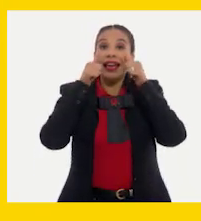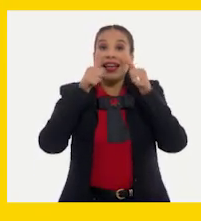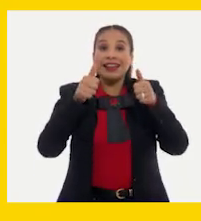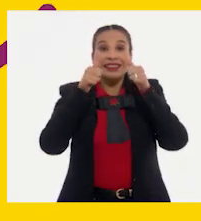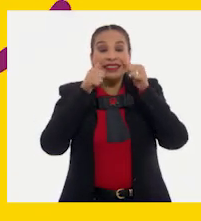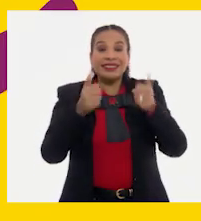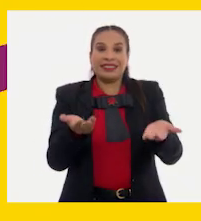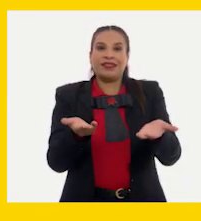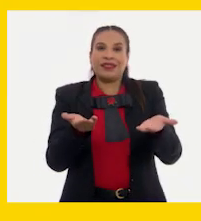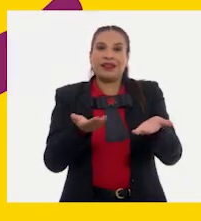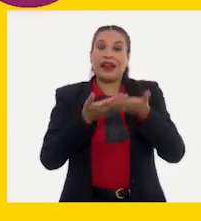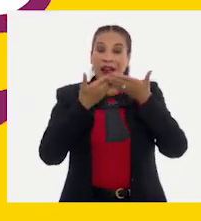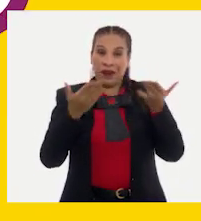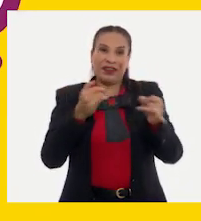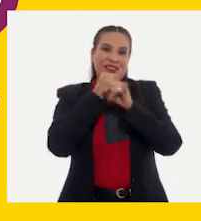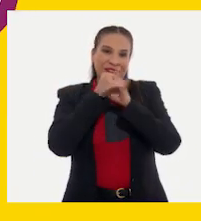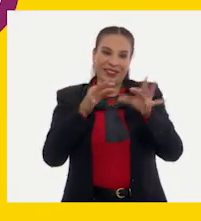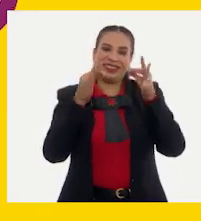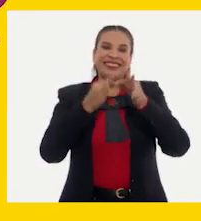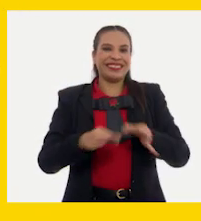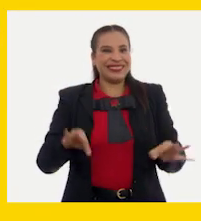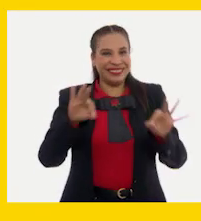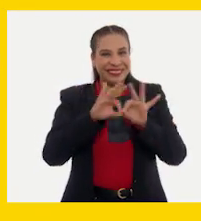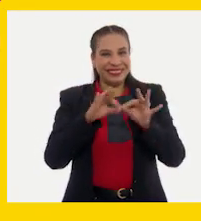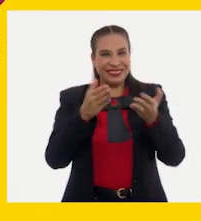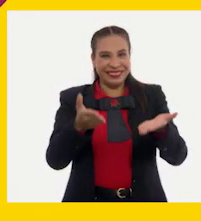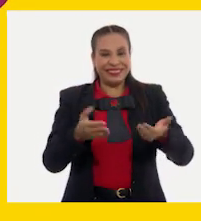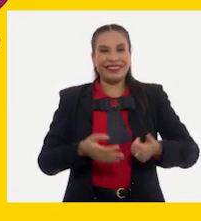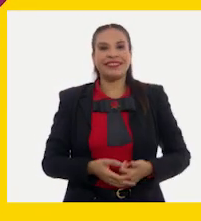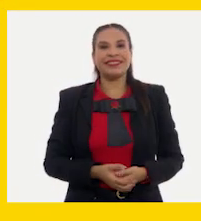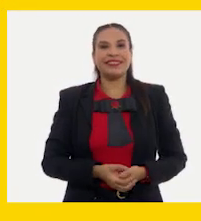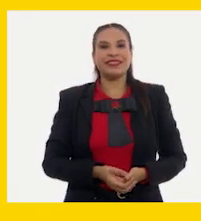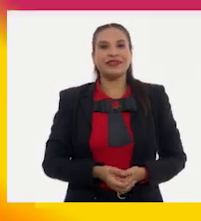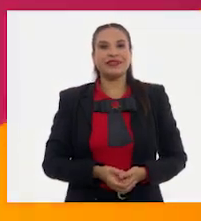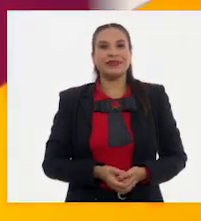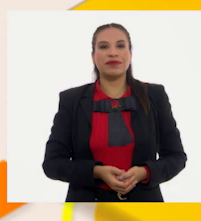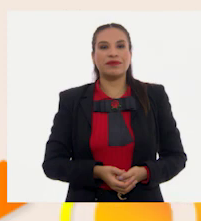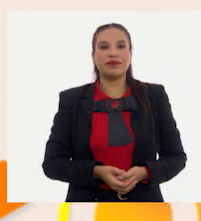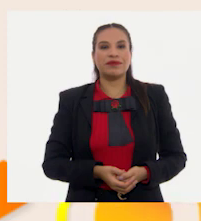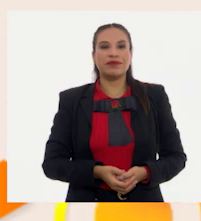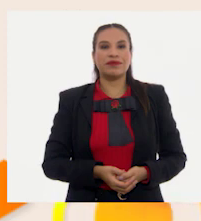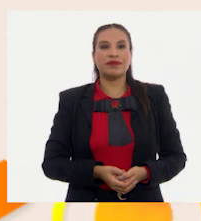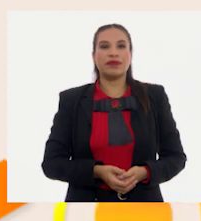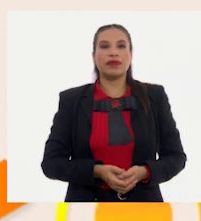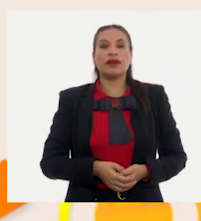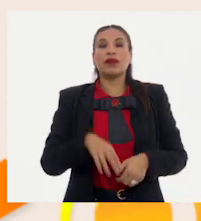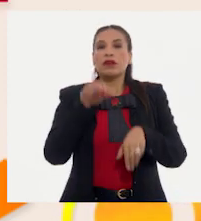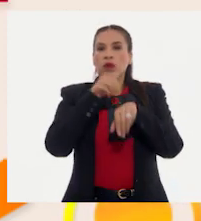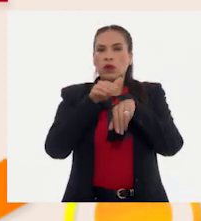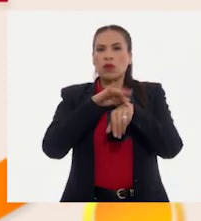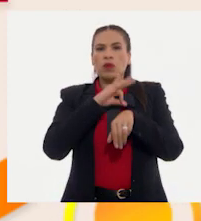¡Atención! ¡Atención! A continuación, información importante. A este